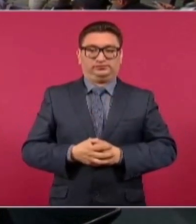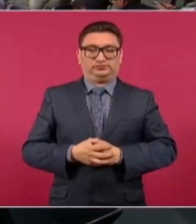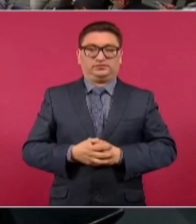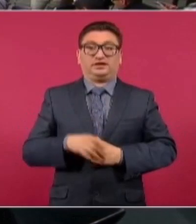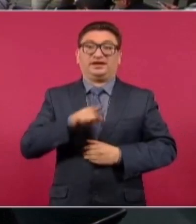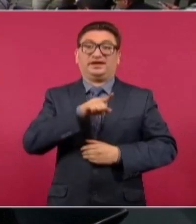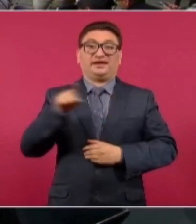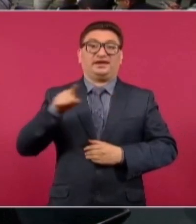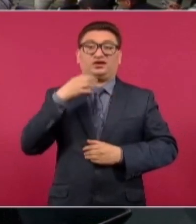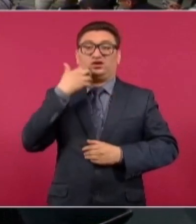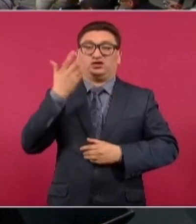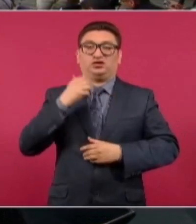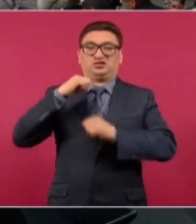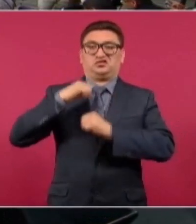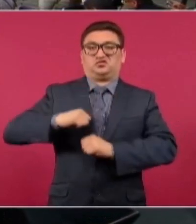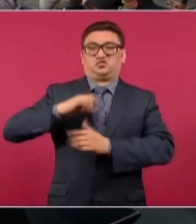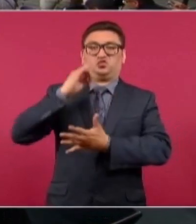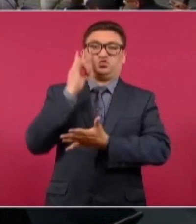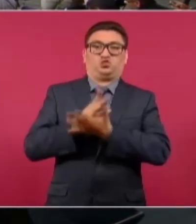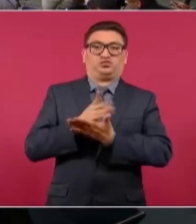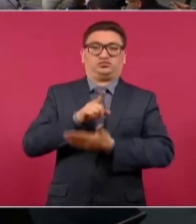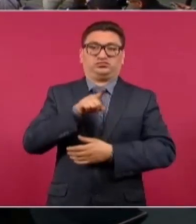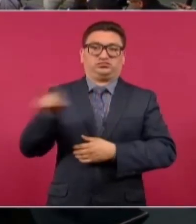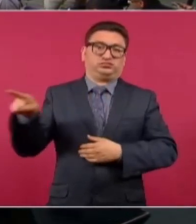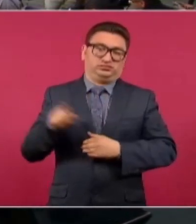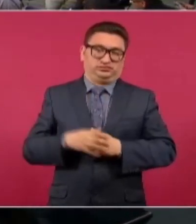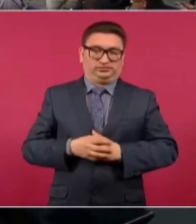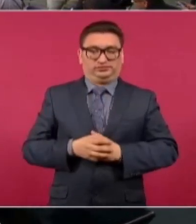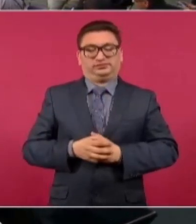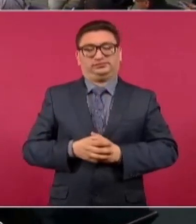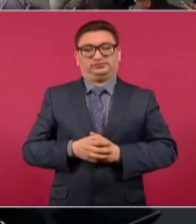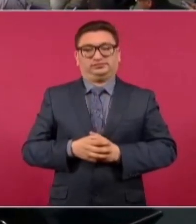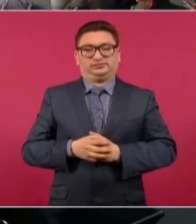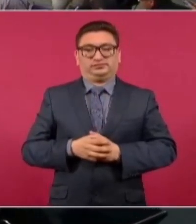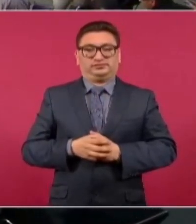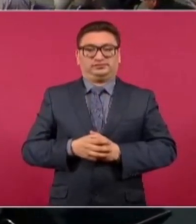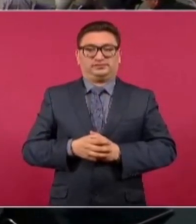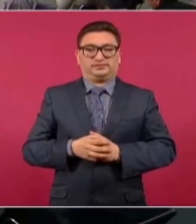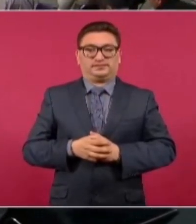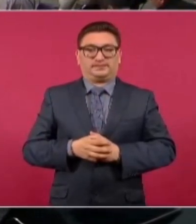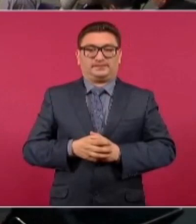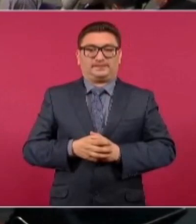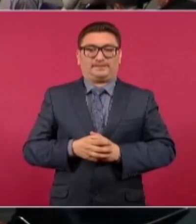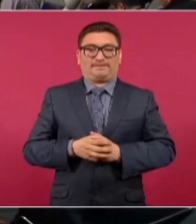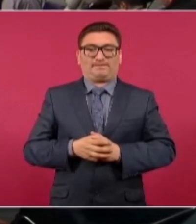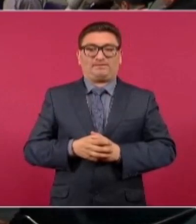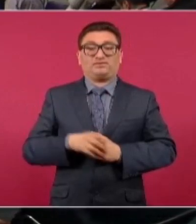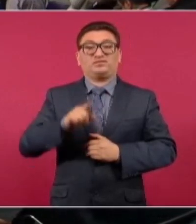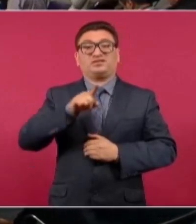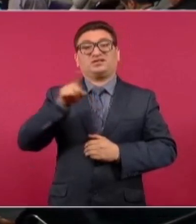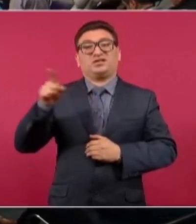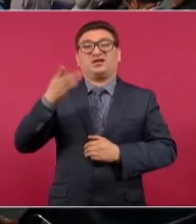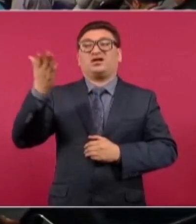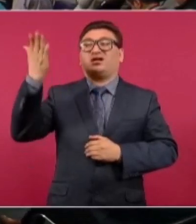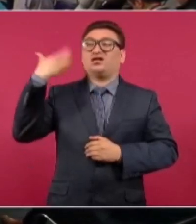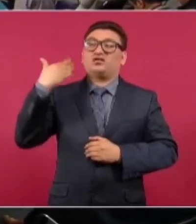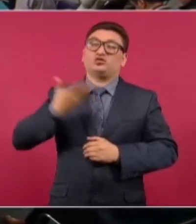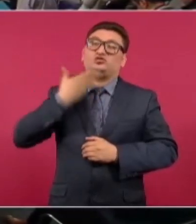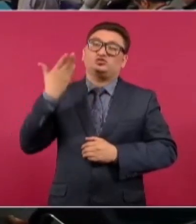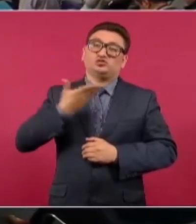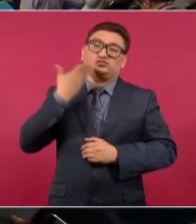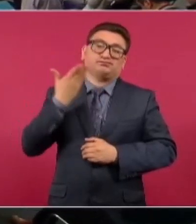Quieren ser ellos nada más, los únicos. Se malacostumbraron.